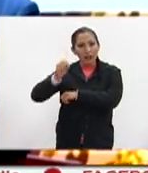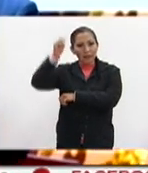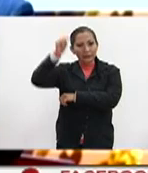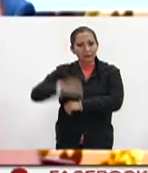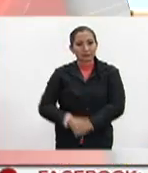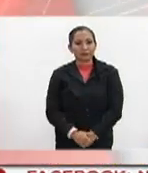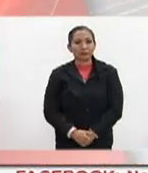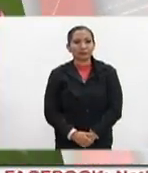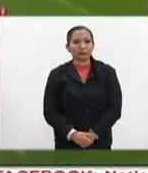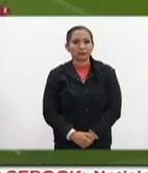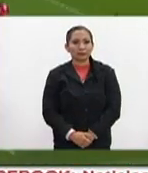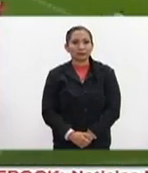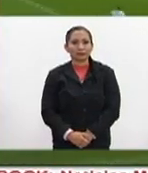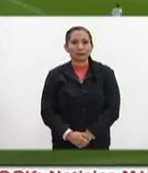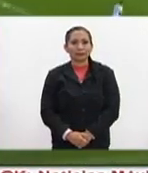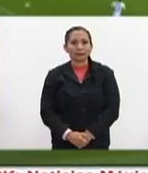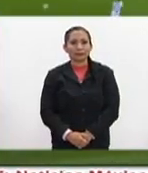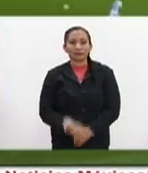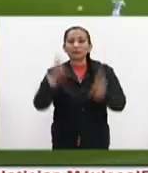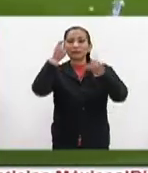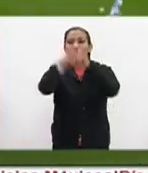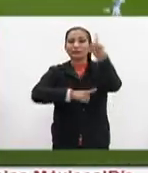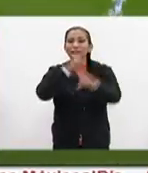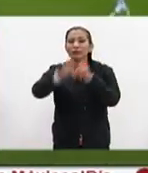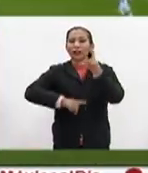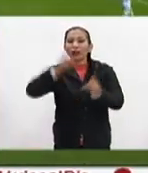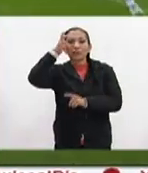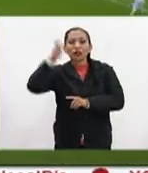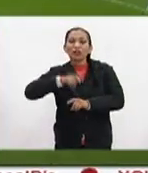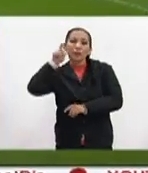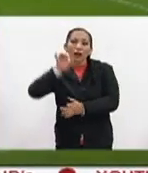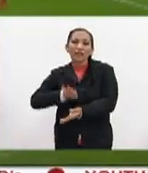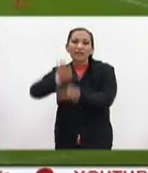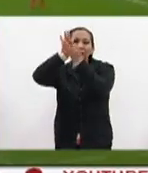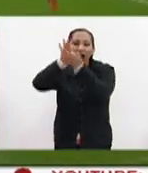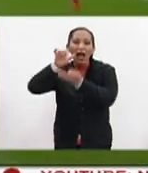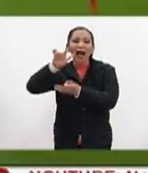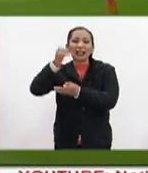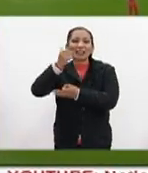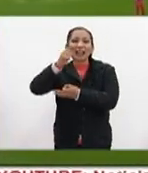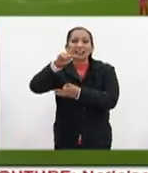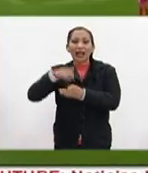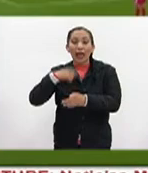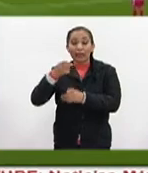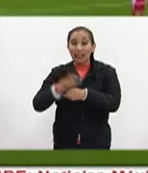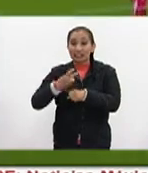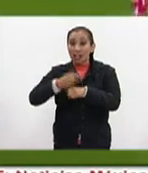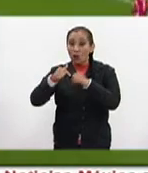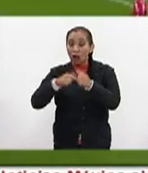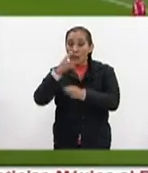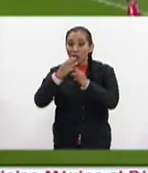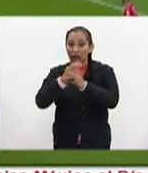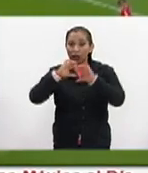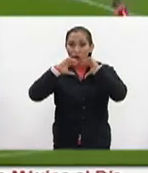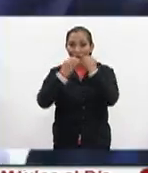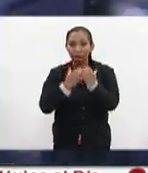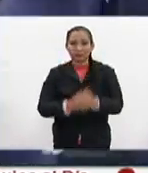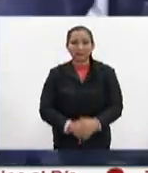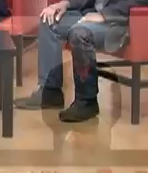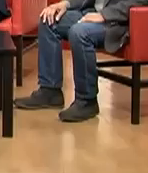Norte. Y en los deportes, Pachuca enfrentará mañana al Al Jazeera en encuentro por el tercer lugar del Mundial de